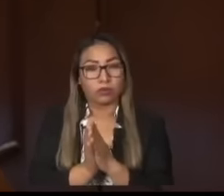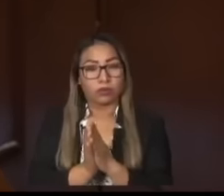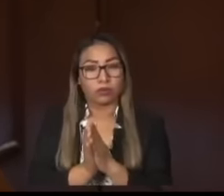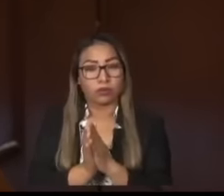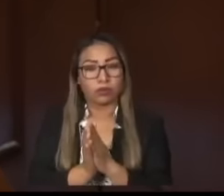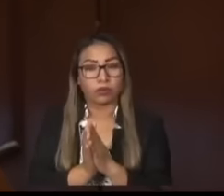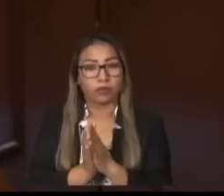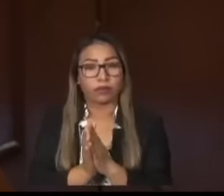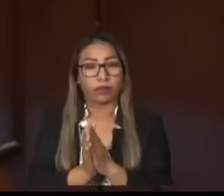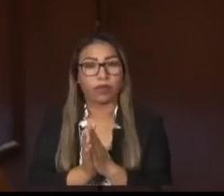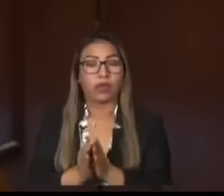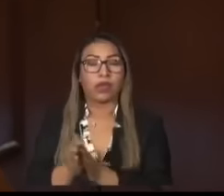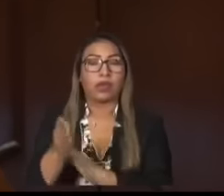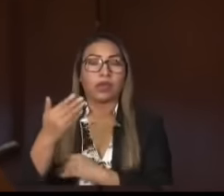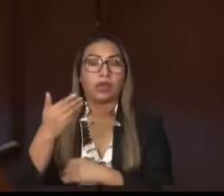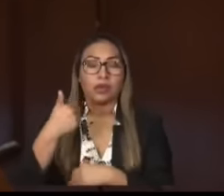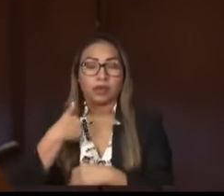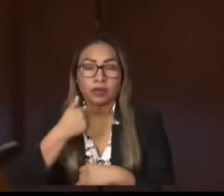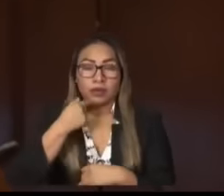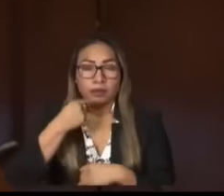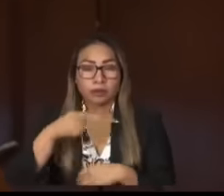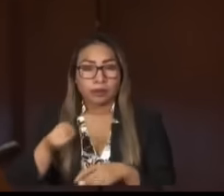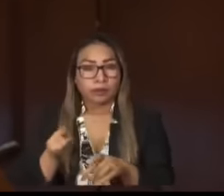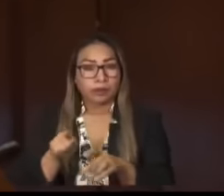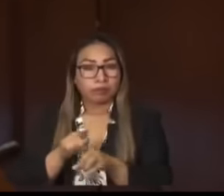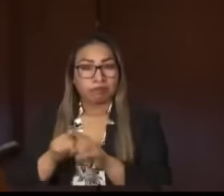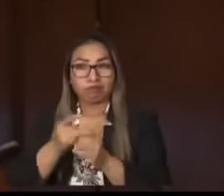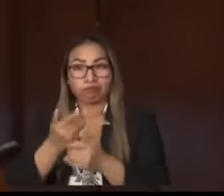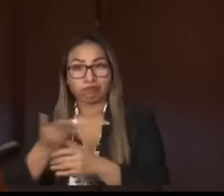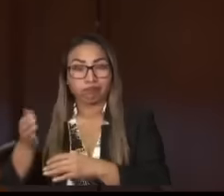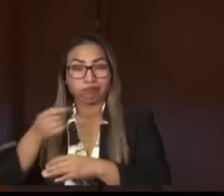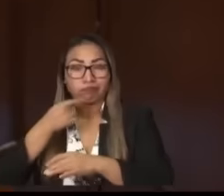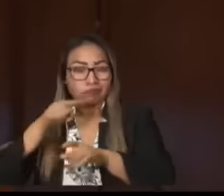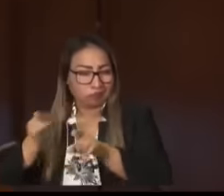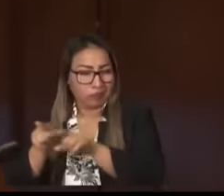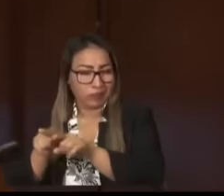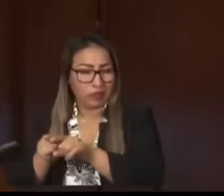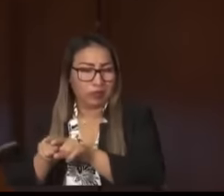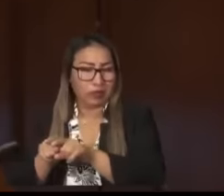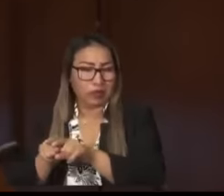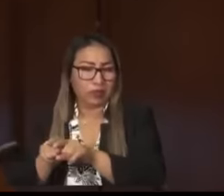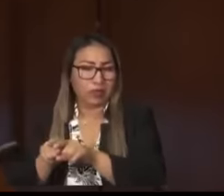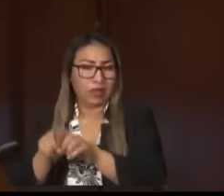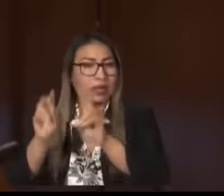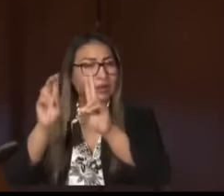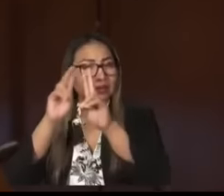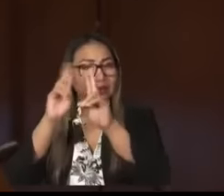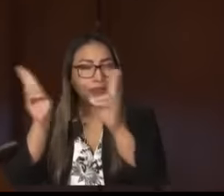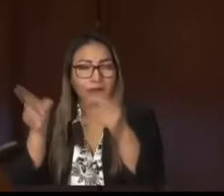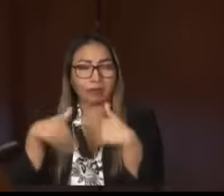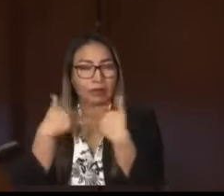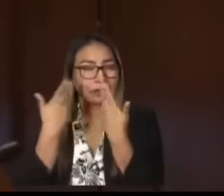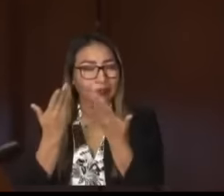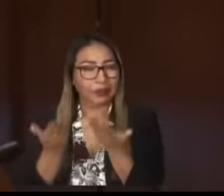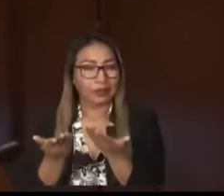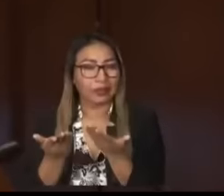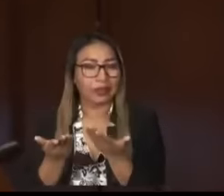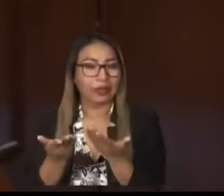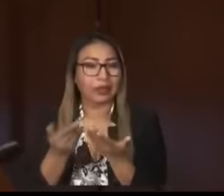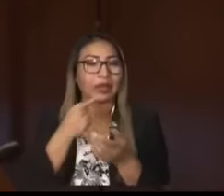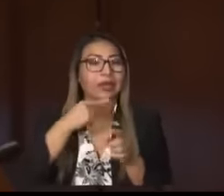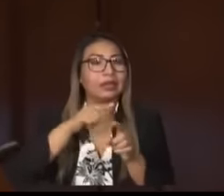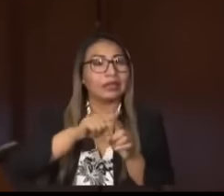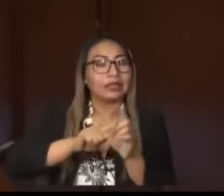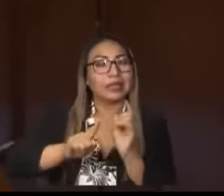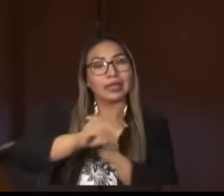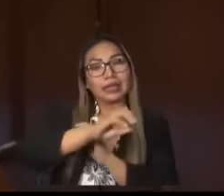hay elemento ahí privatizador. El tema, por ejemplo, de la